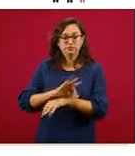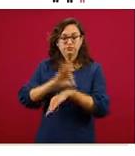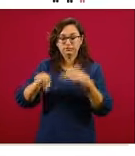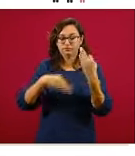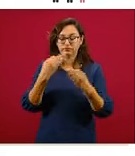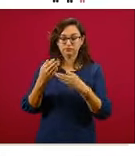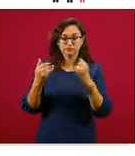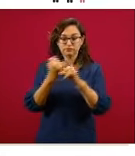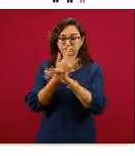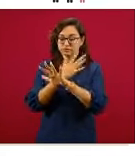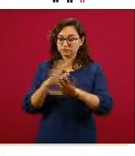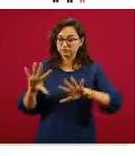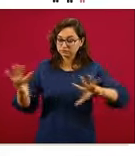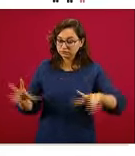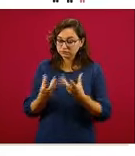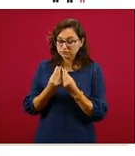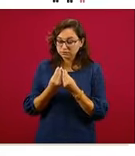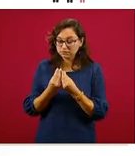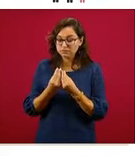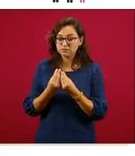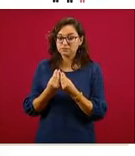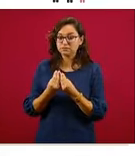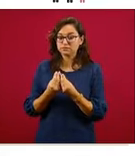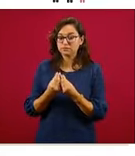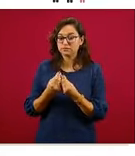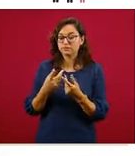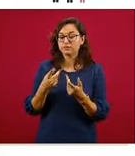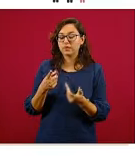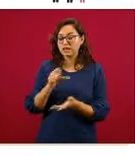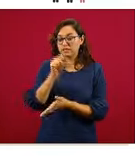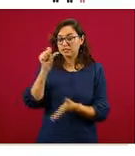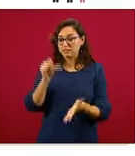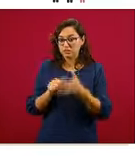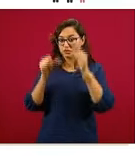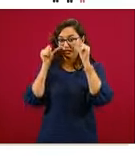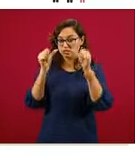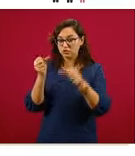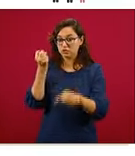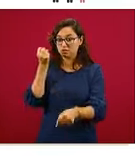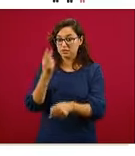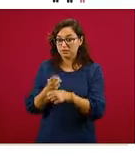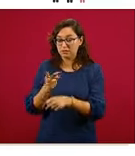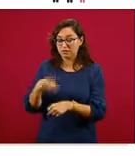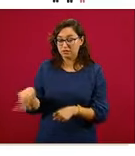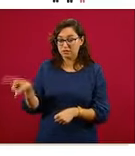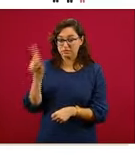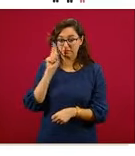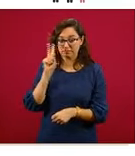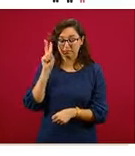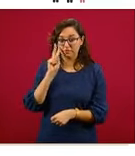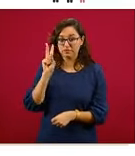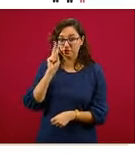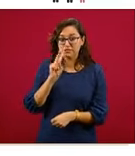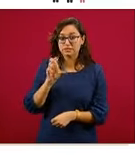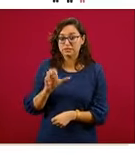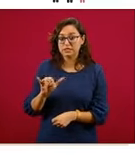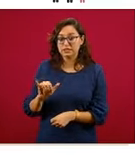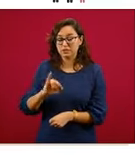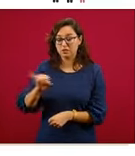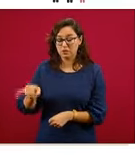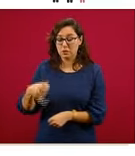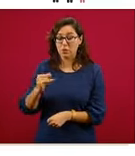de varias fuentes, especialmente de los Centros de Atención Primaria a Adicciones, de los CIJ y de algunas otras unidades.